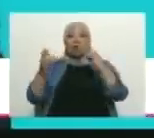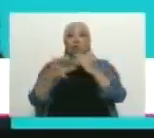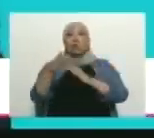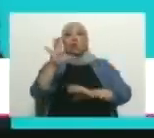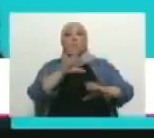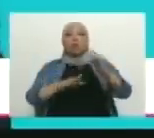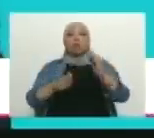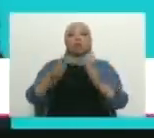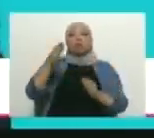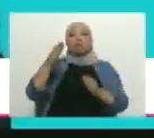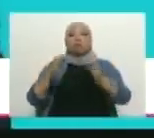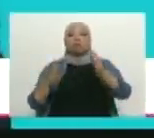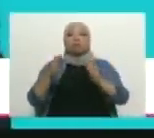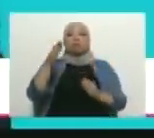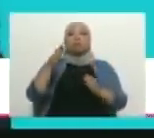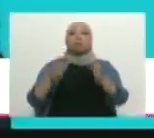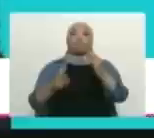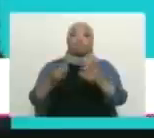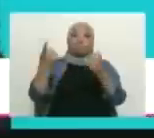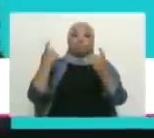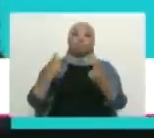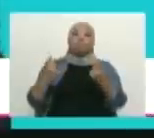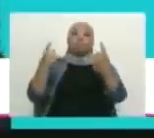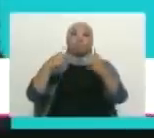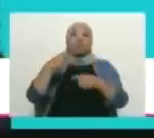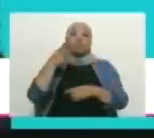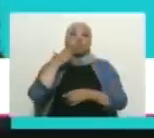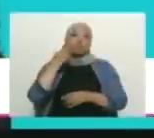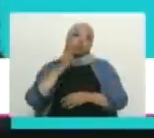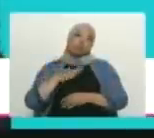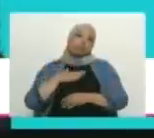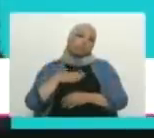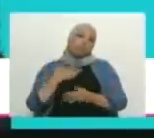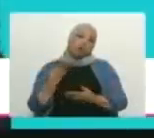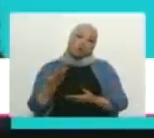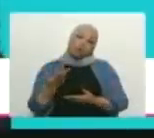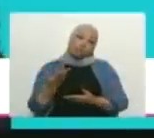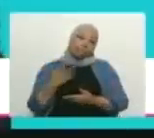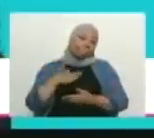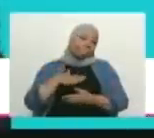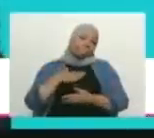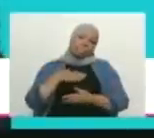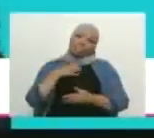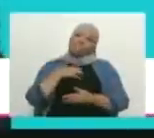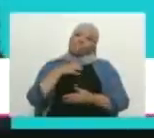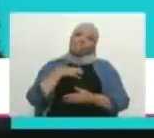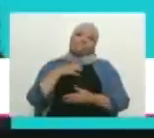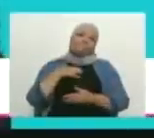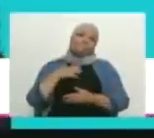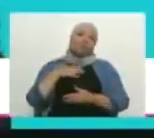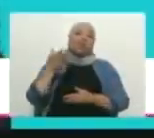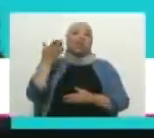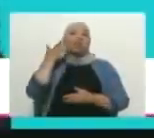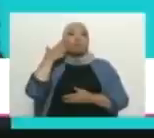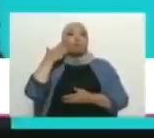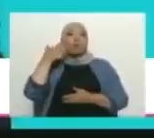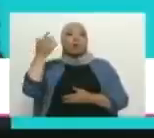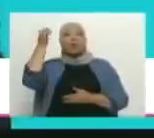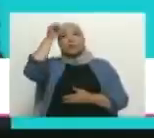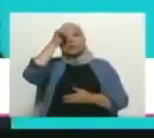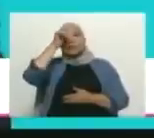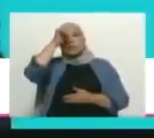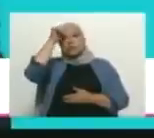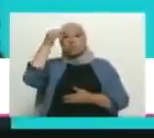tengo la capacidad de formar una familia o ser madre. Sin embargo, este pasado domingo, las madres venezolanas celebraron su